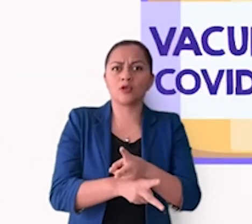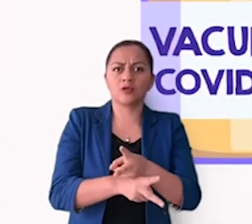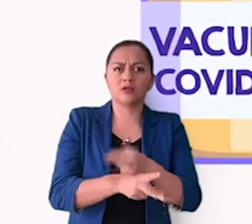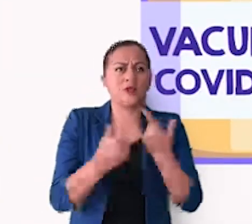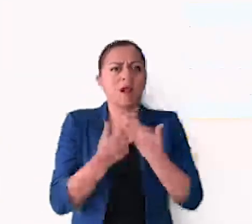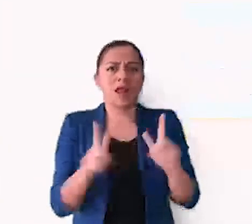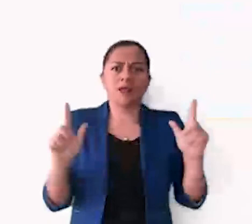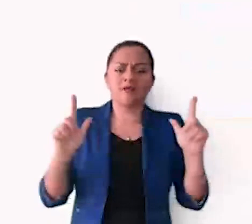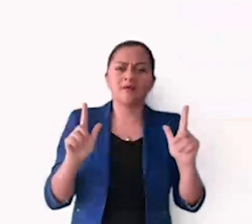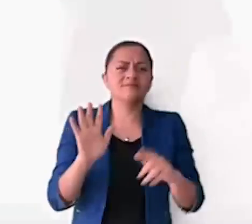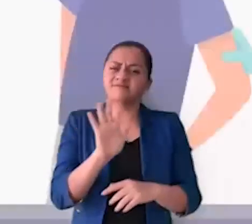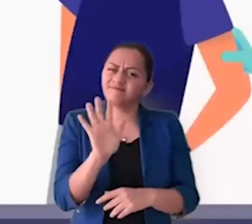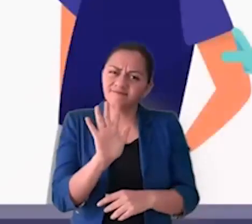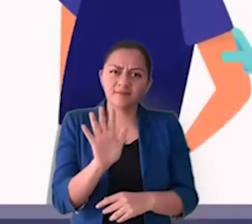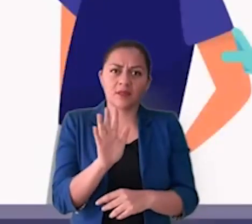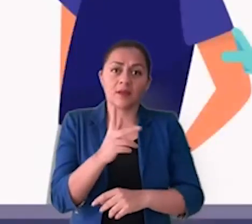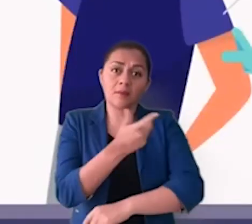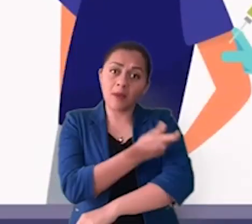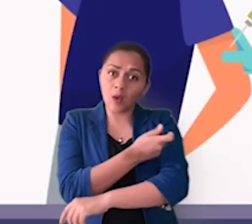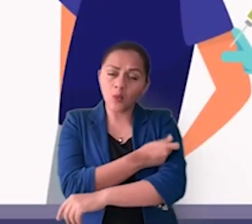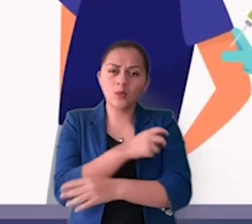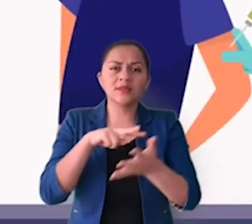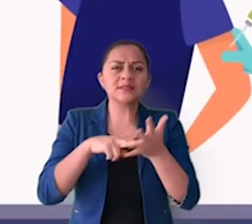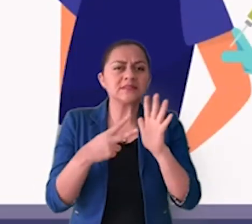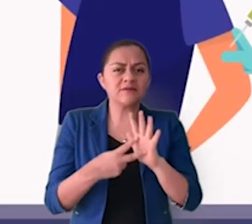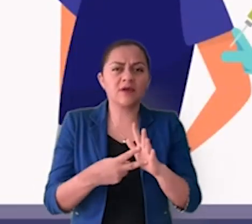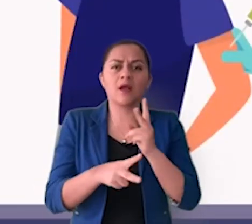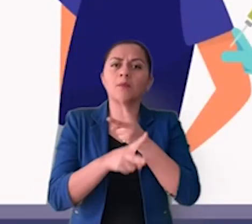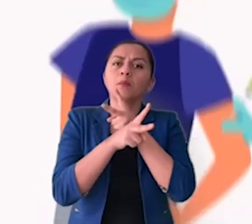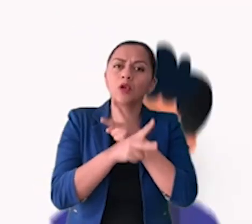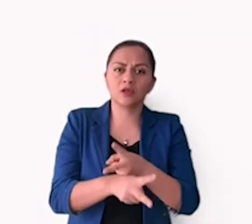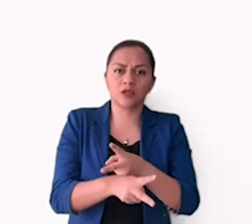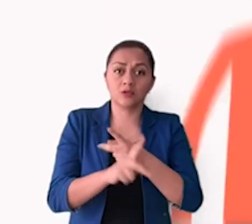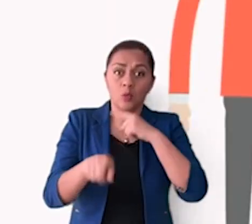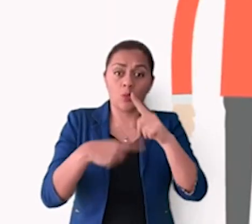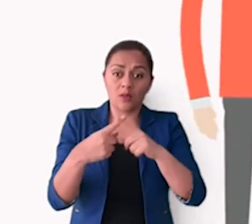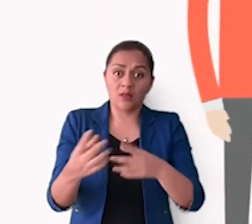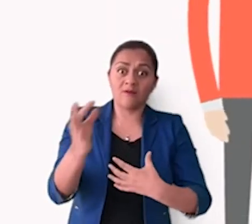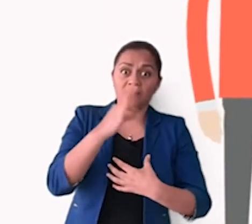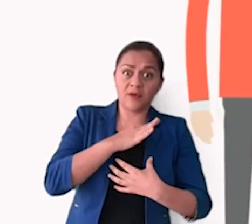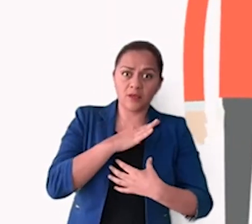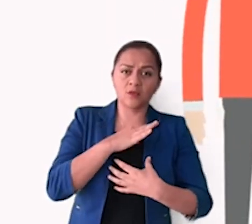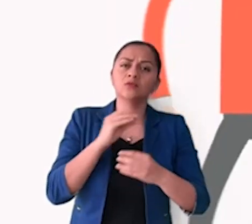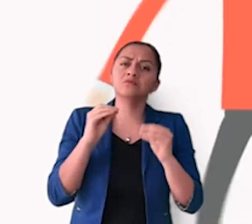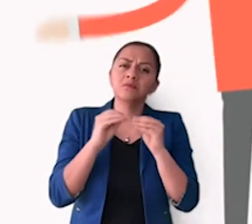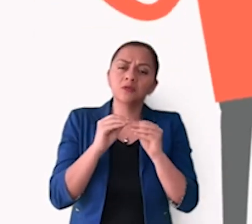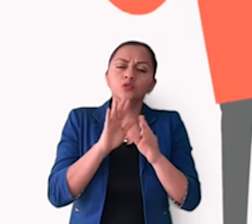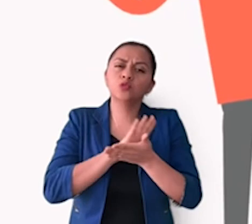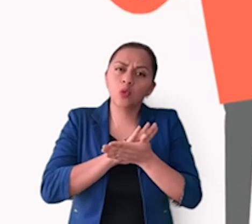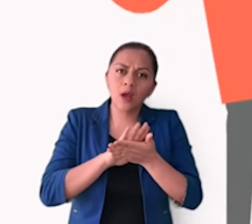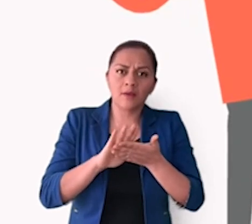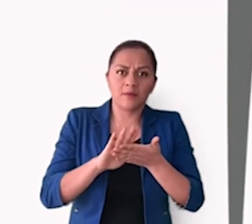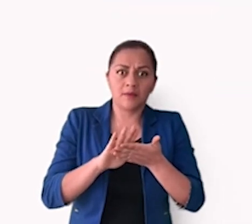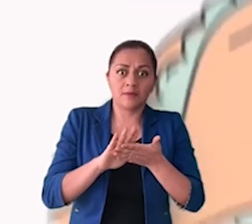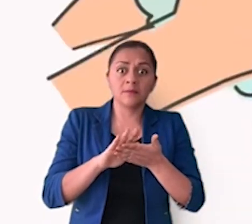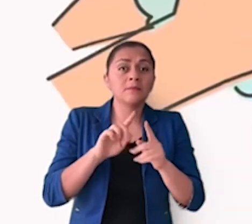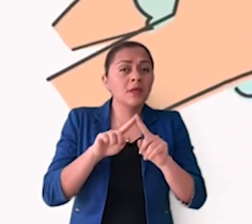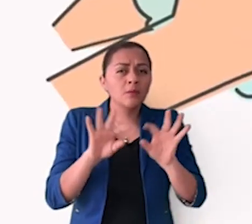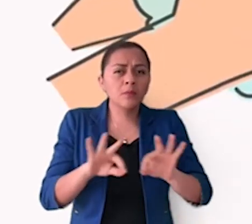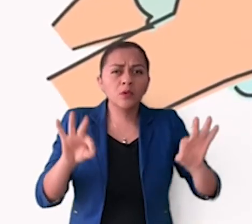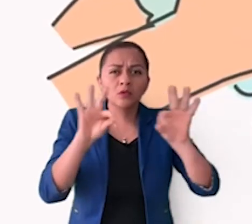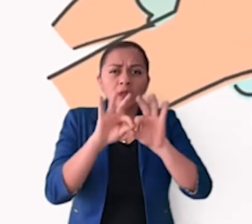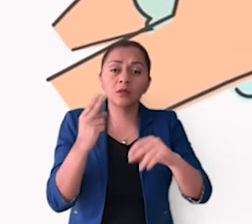inmediata ni total. La vacuna te protege para que no tengas síntomas graves de COVID-19, siempre y cuando sigamos usando